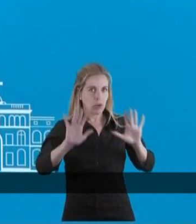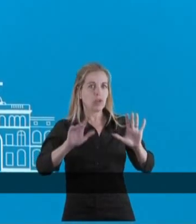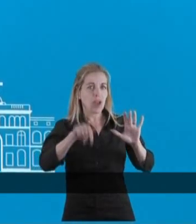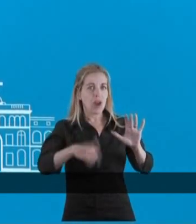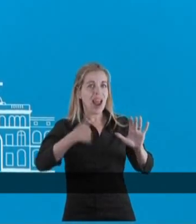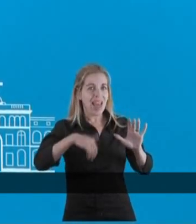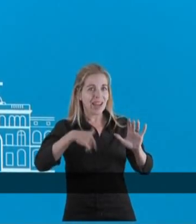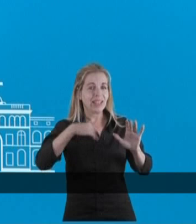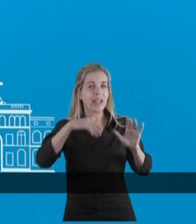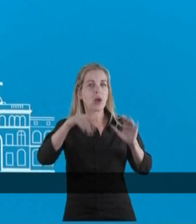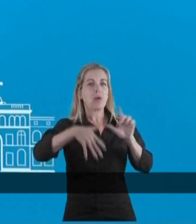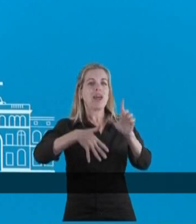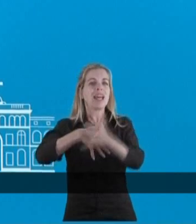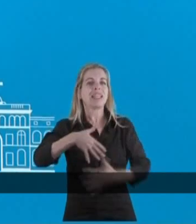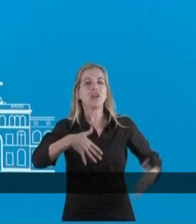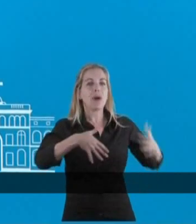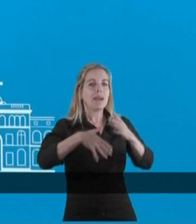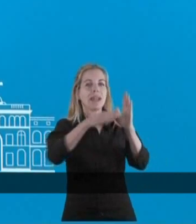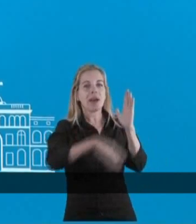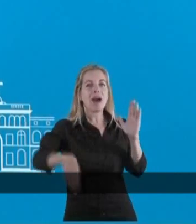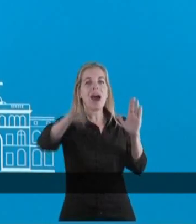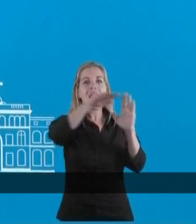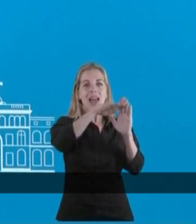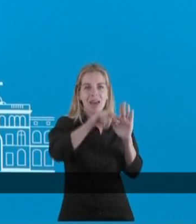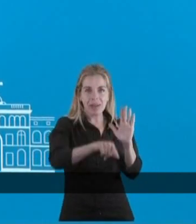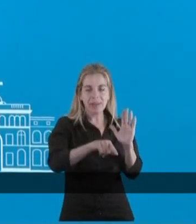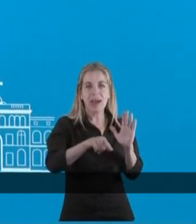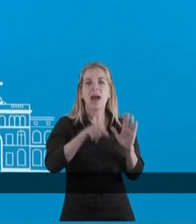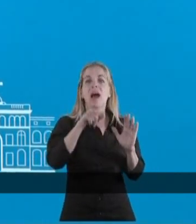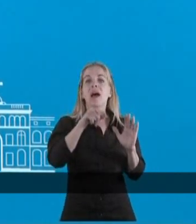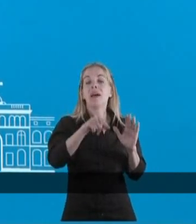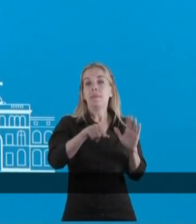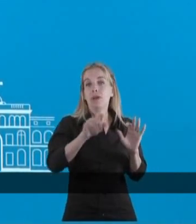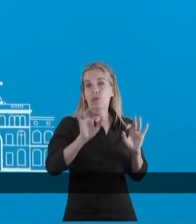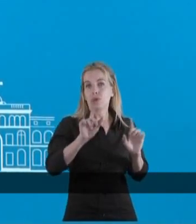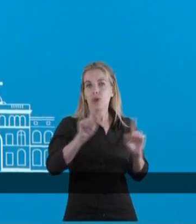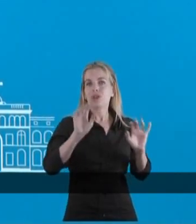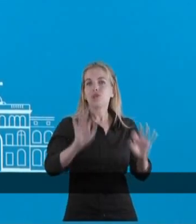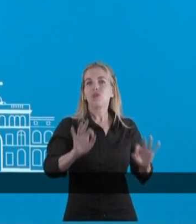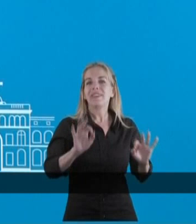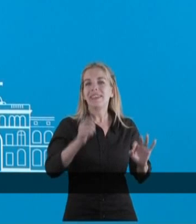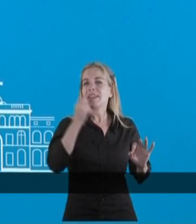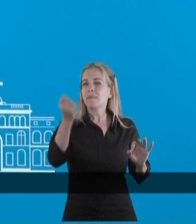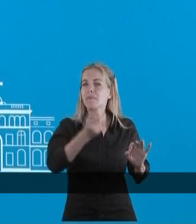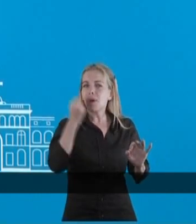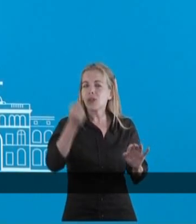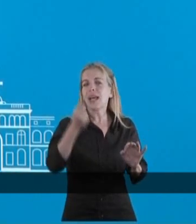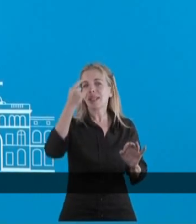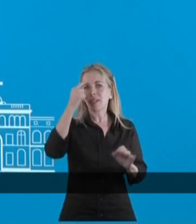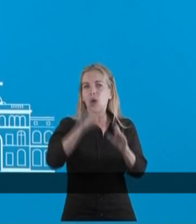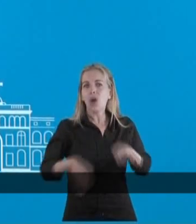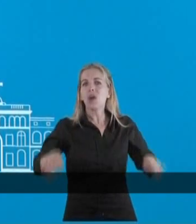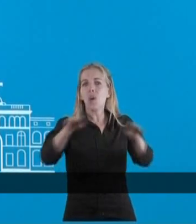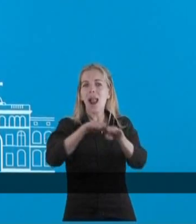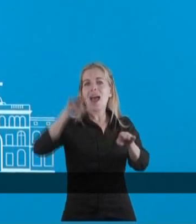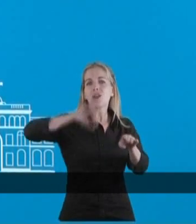toda Latinoamérica. Obviamente este crecimiento solo no alcanza si no hay distribución y si no hay sobre todo distribución del ingreso, y por eso el gobierno